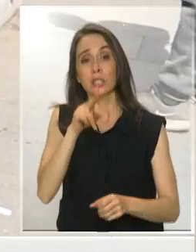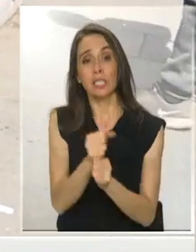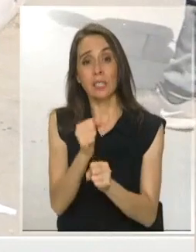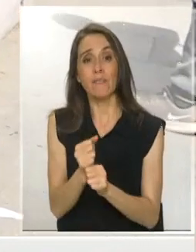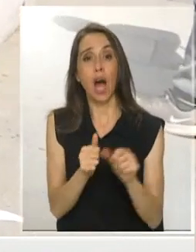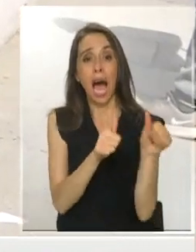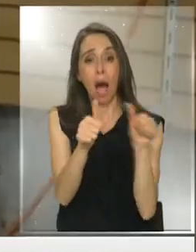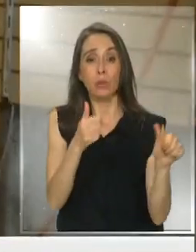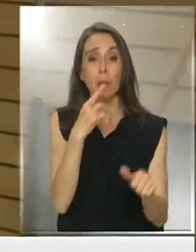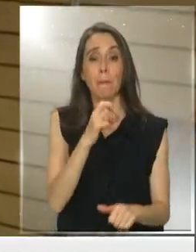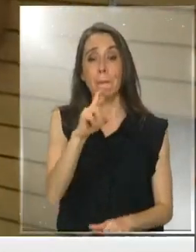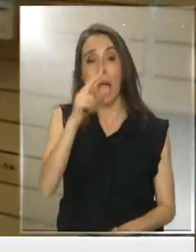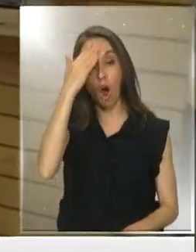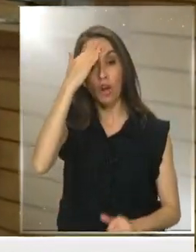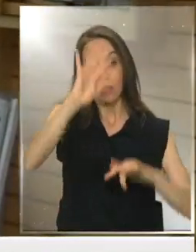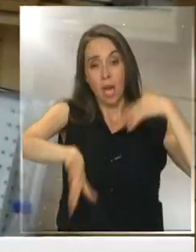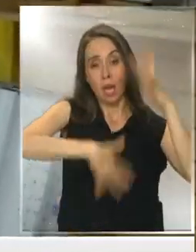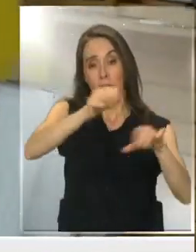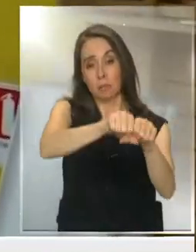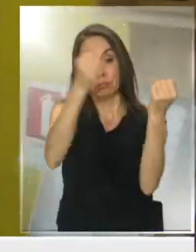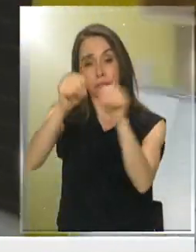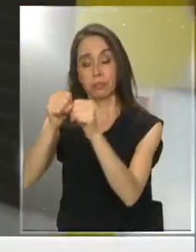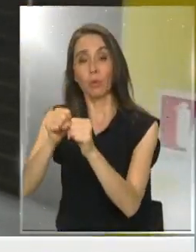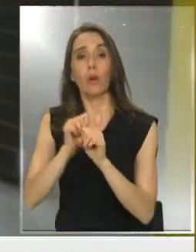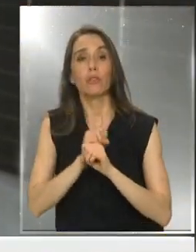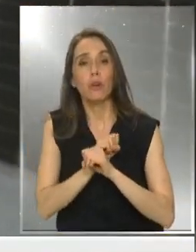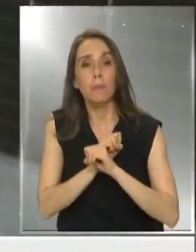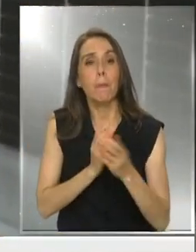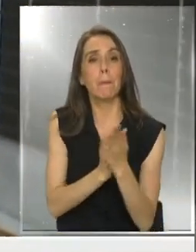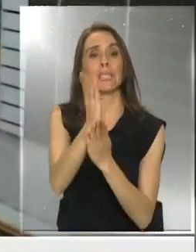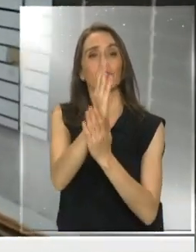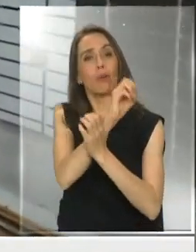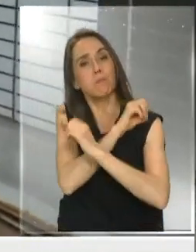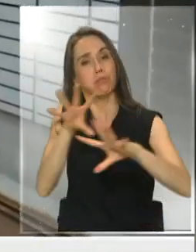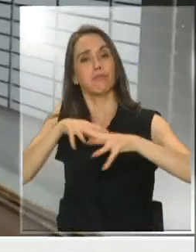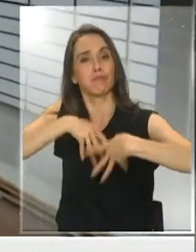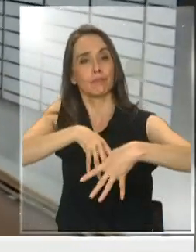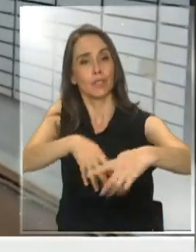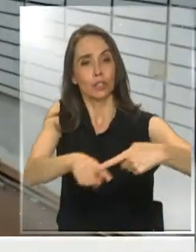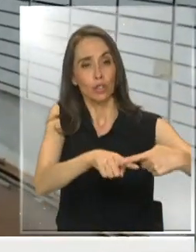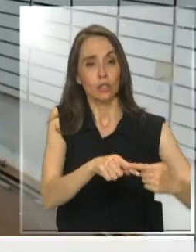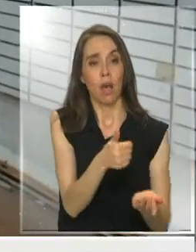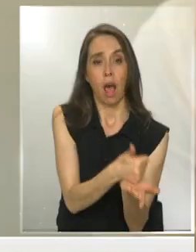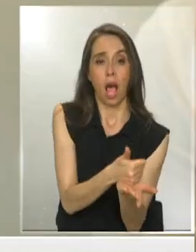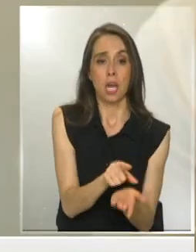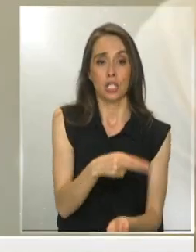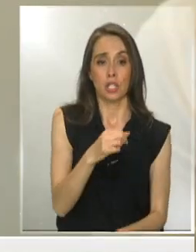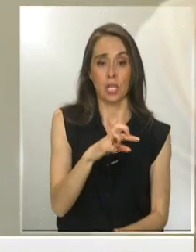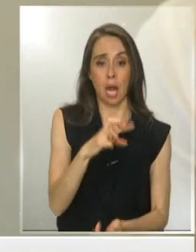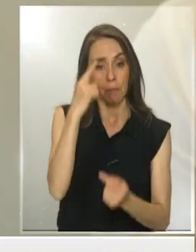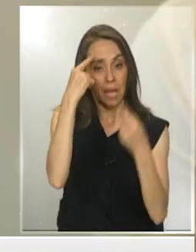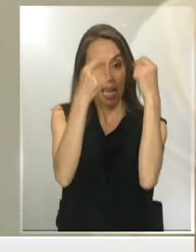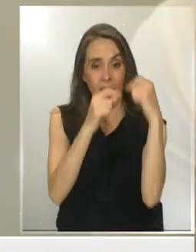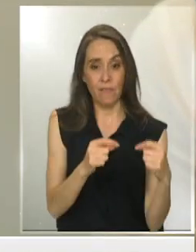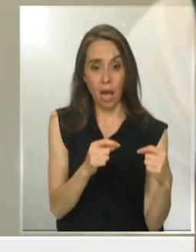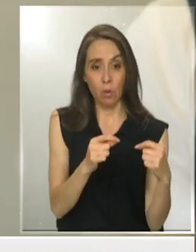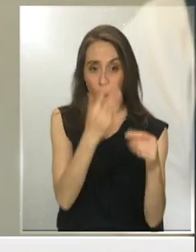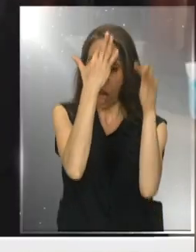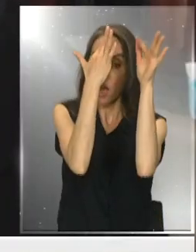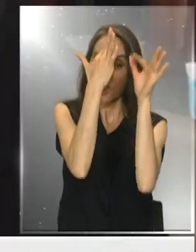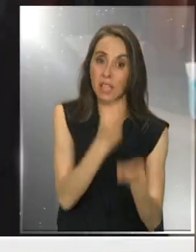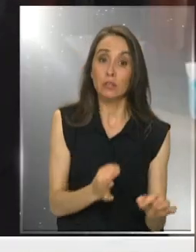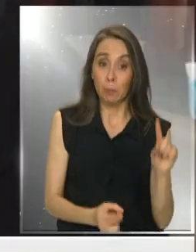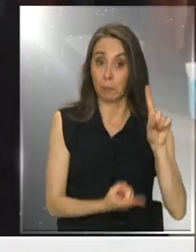en cuanto a vandalismo en el contexto del estallido social. Tanto así que el alcalde Jorge Charp evalúa tomar una